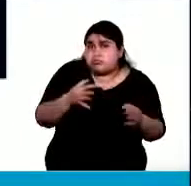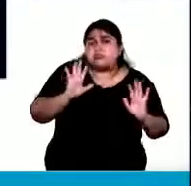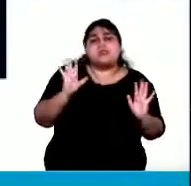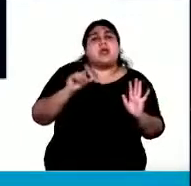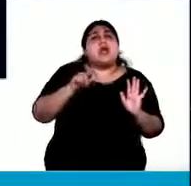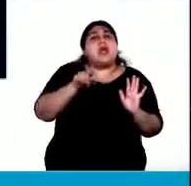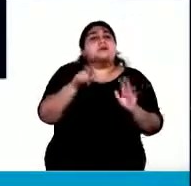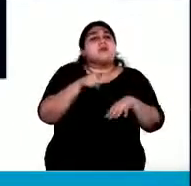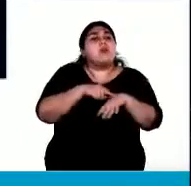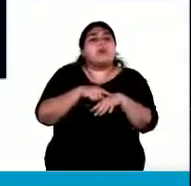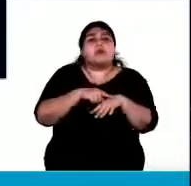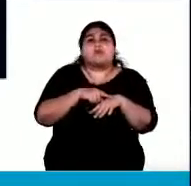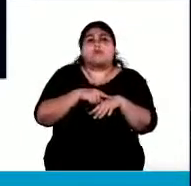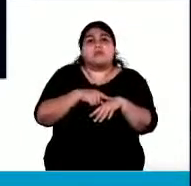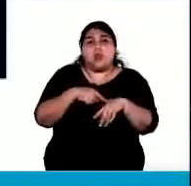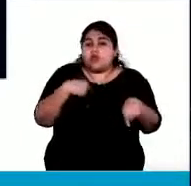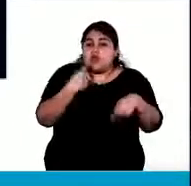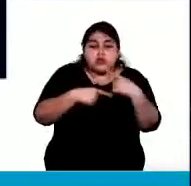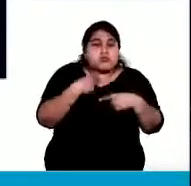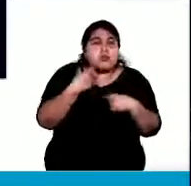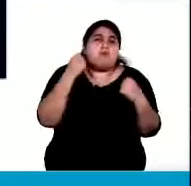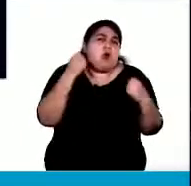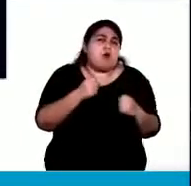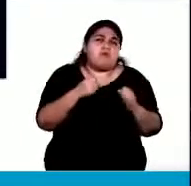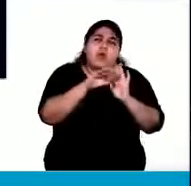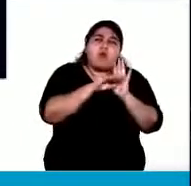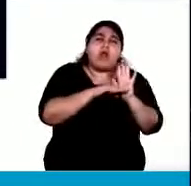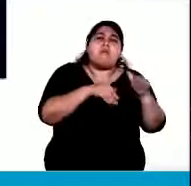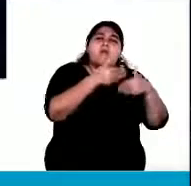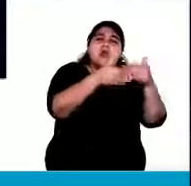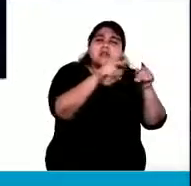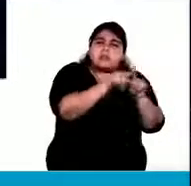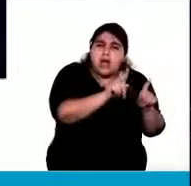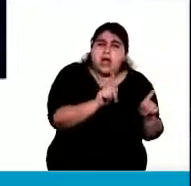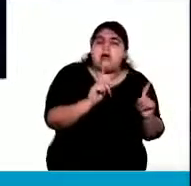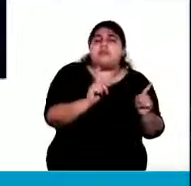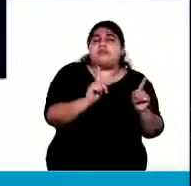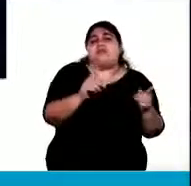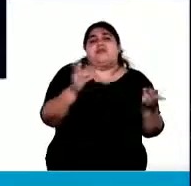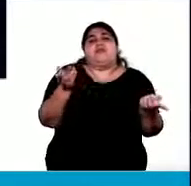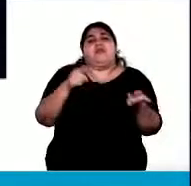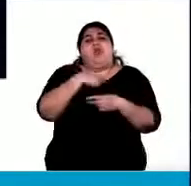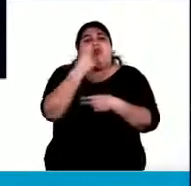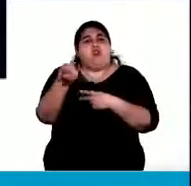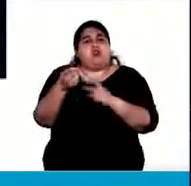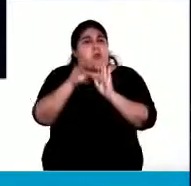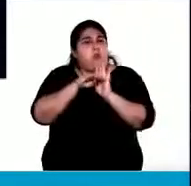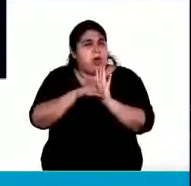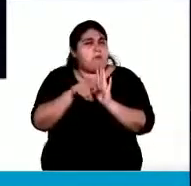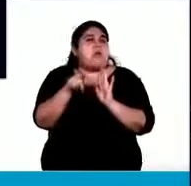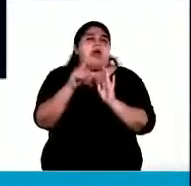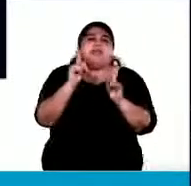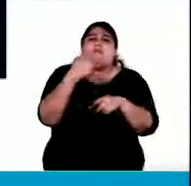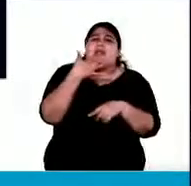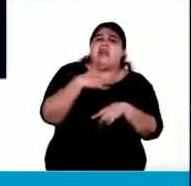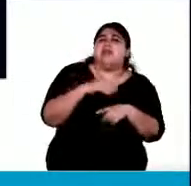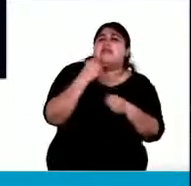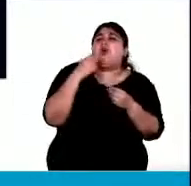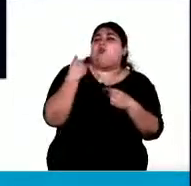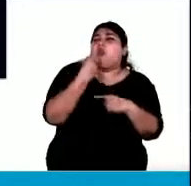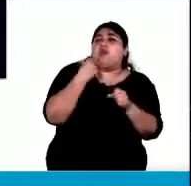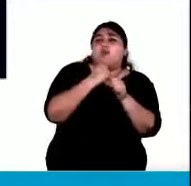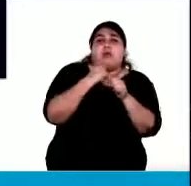que seguimos apostando al programa Progresar, seguimos apostando a que entender que los